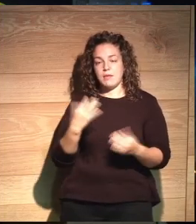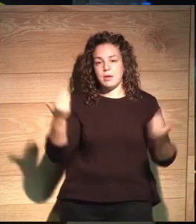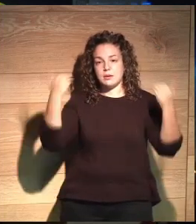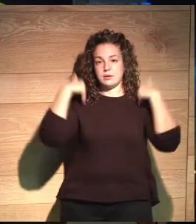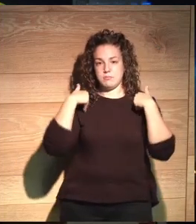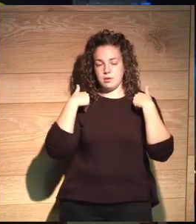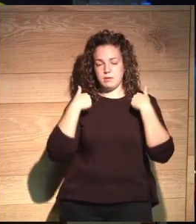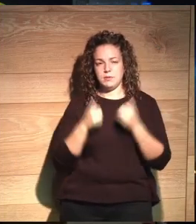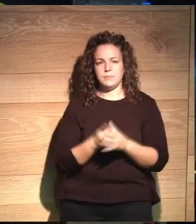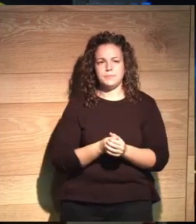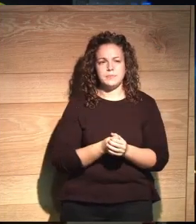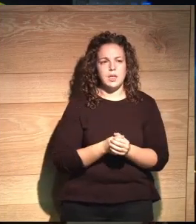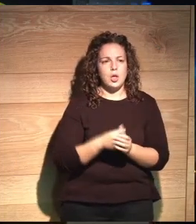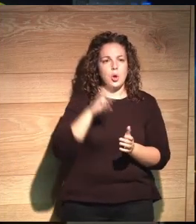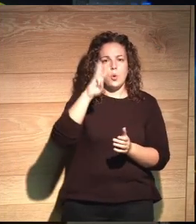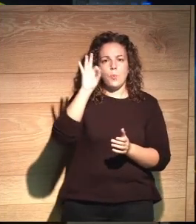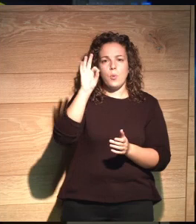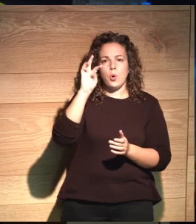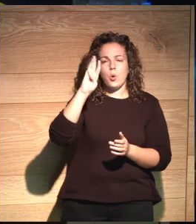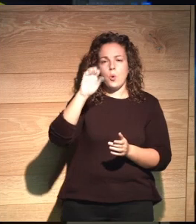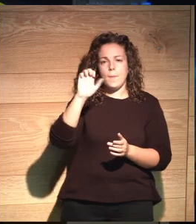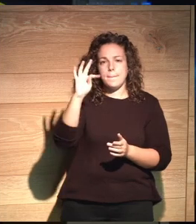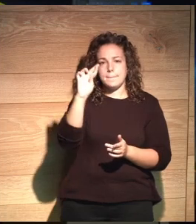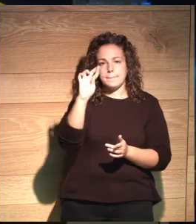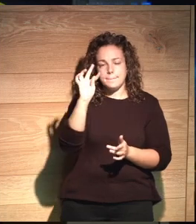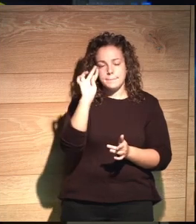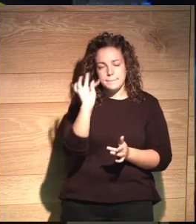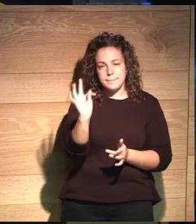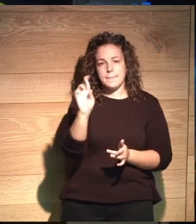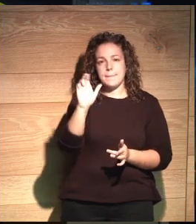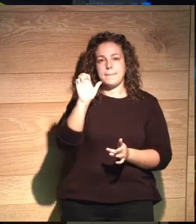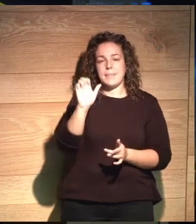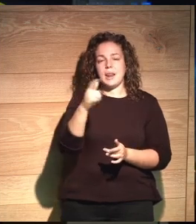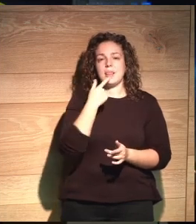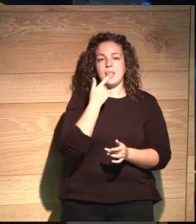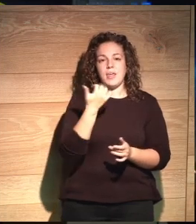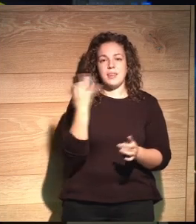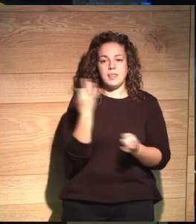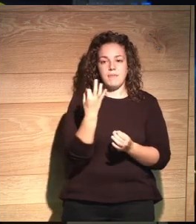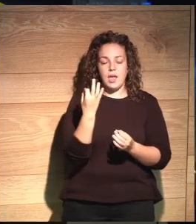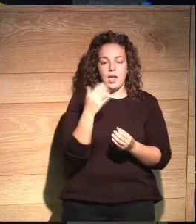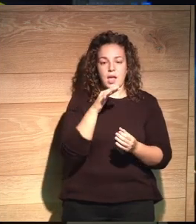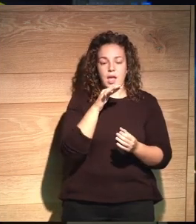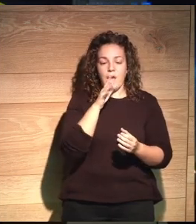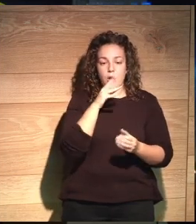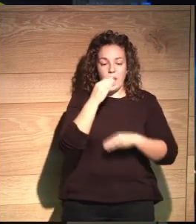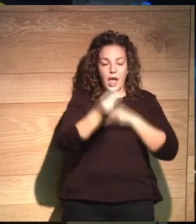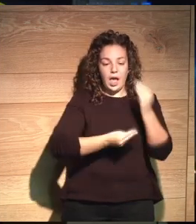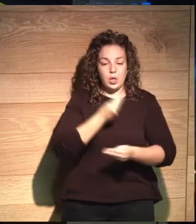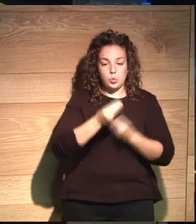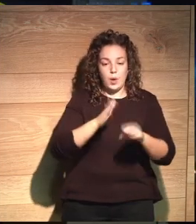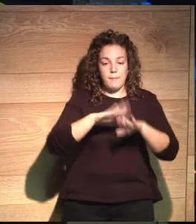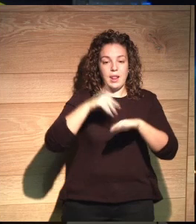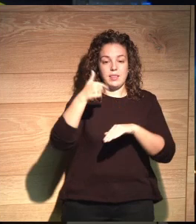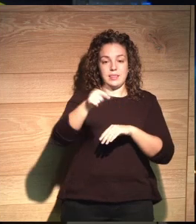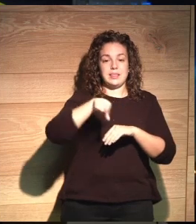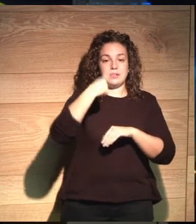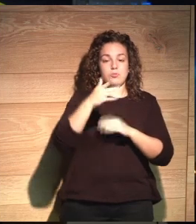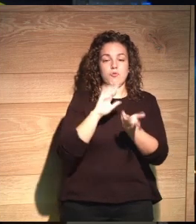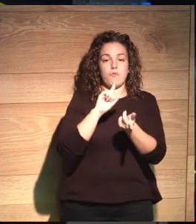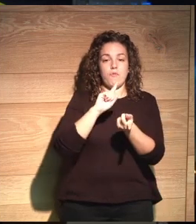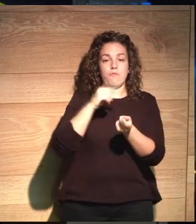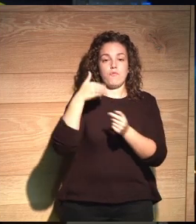importante tal y como dice popper tenemos que actuar sobre el presente para poder transformar las cosas y esto es lo que nos apasiona es decir